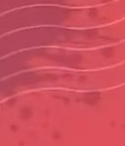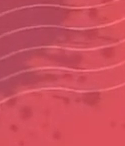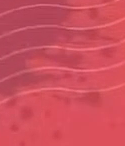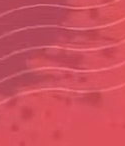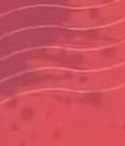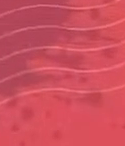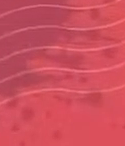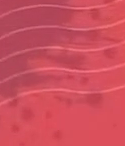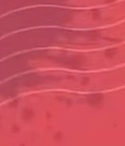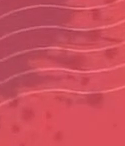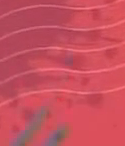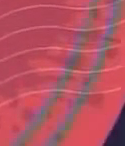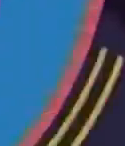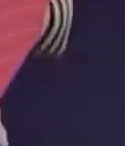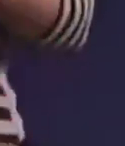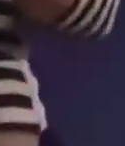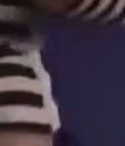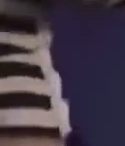artística.